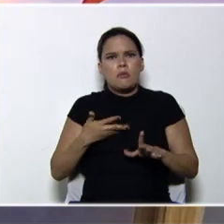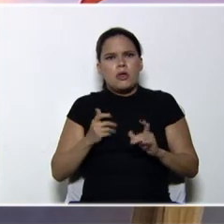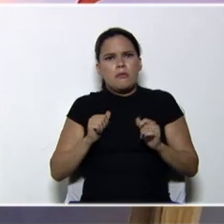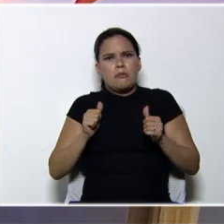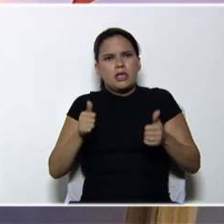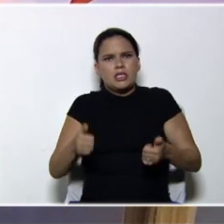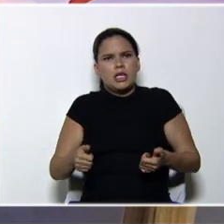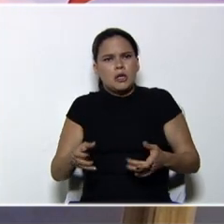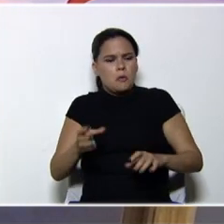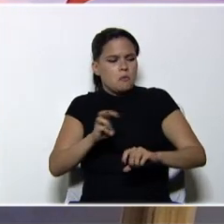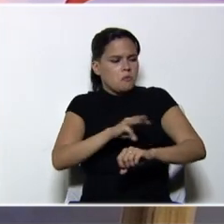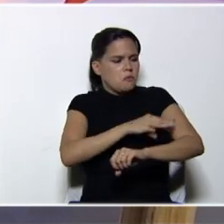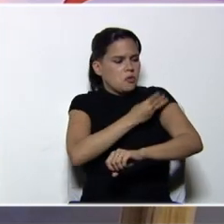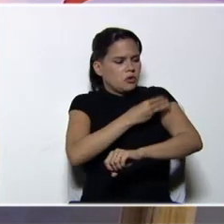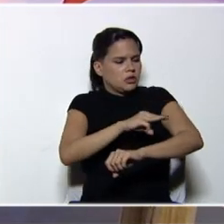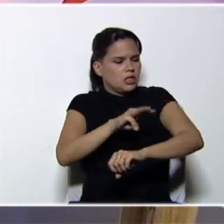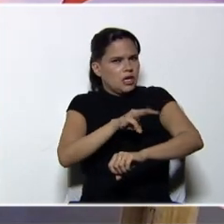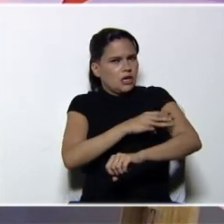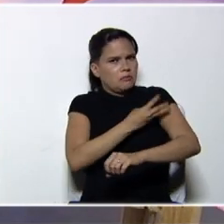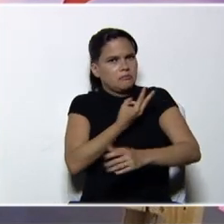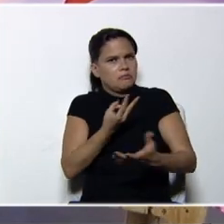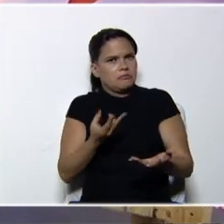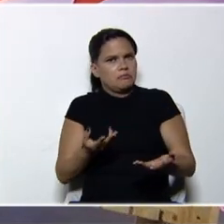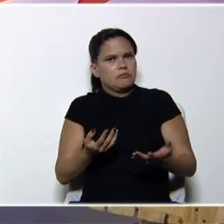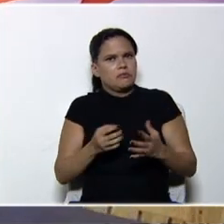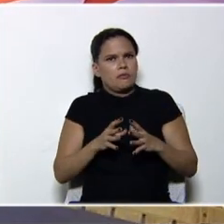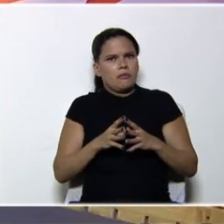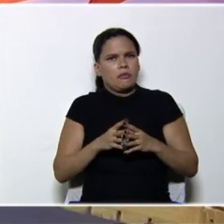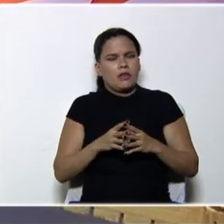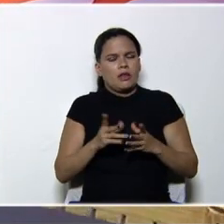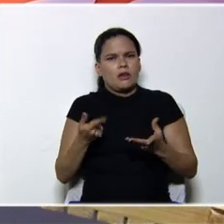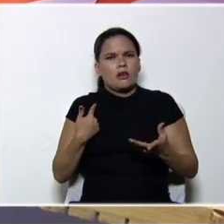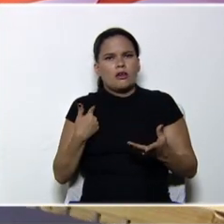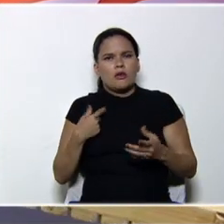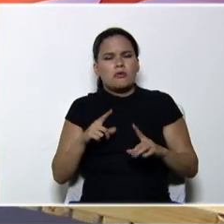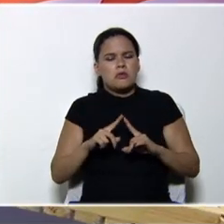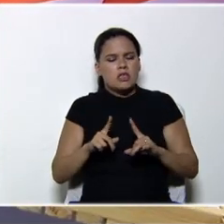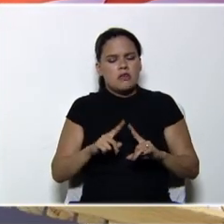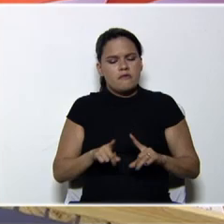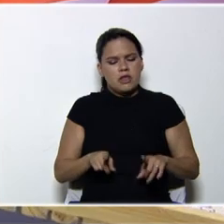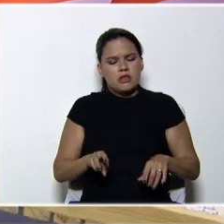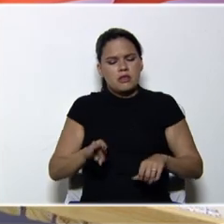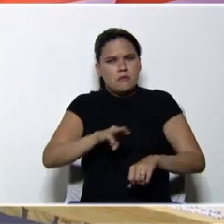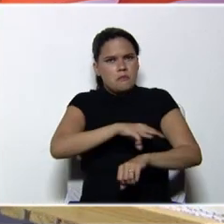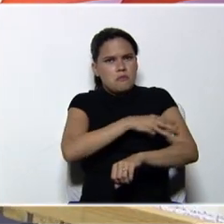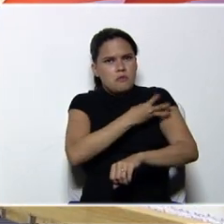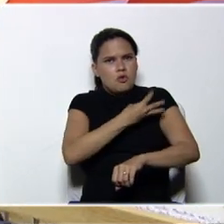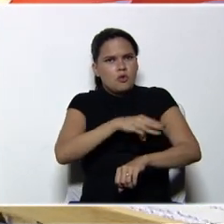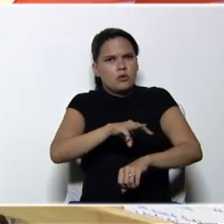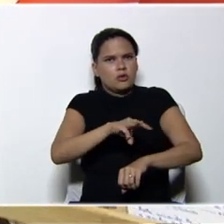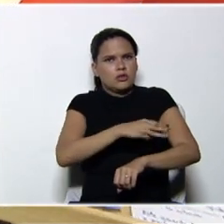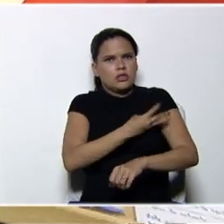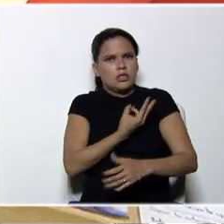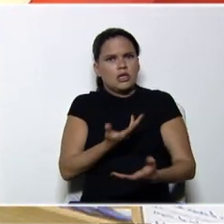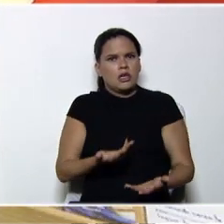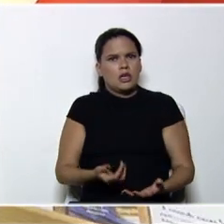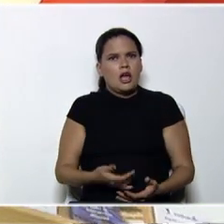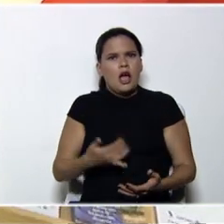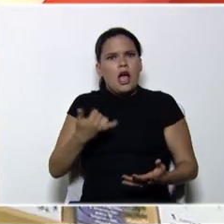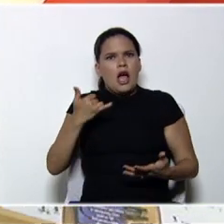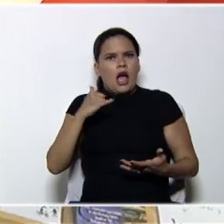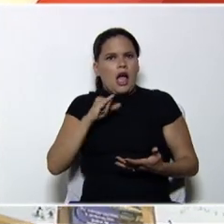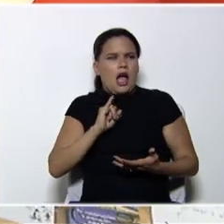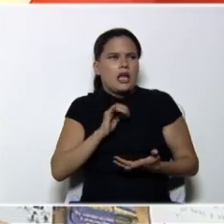un bolero para la abuela o para el tío que le gustaban los boleros de Julio Jaramillo o de Diomedes. Hay quien le